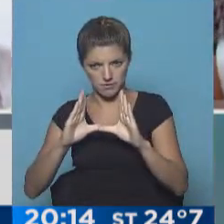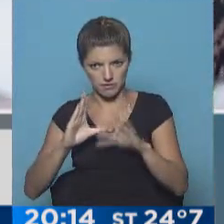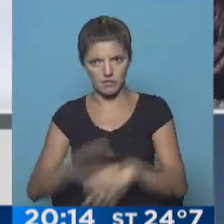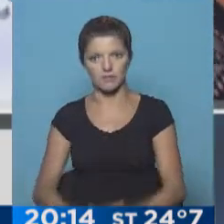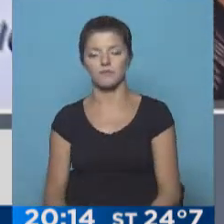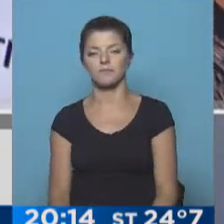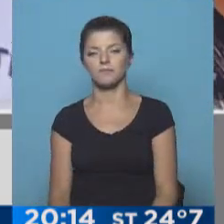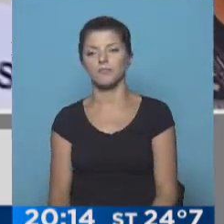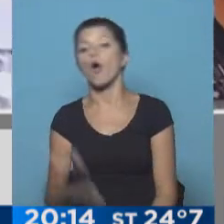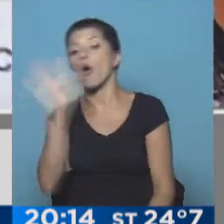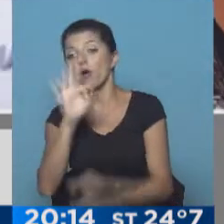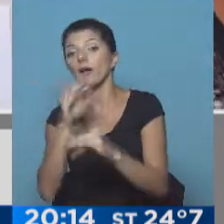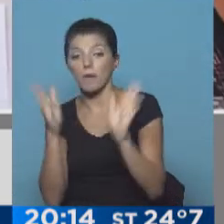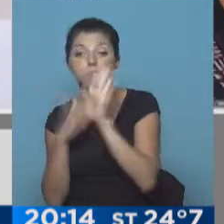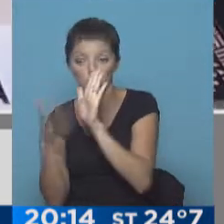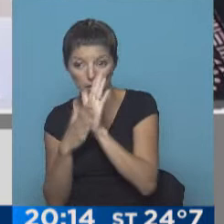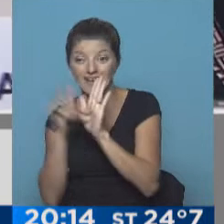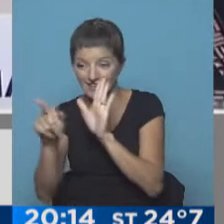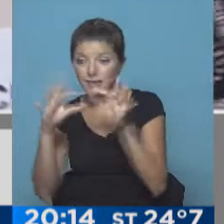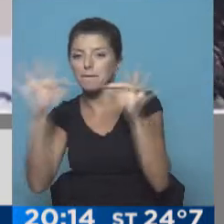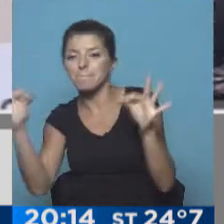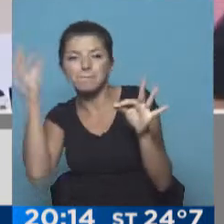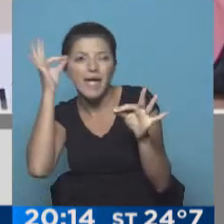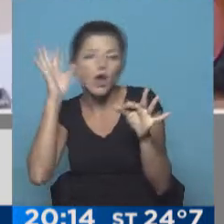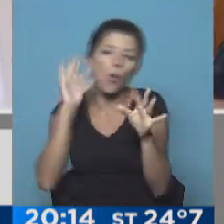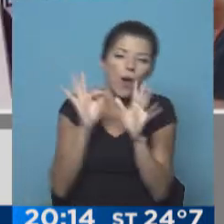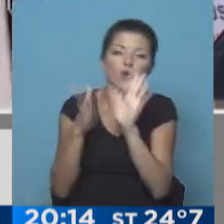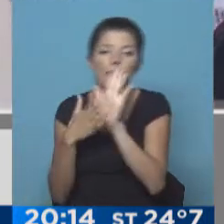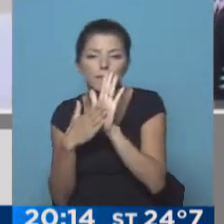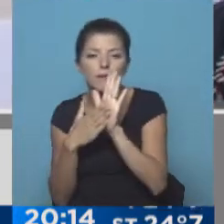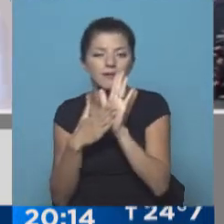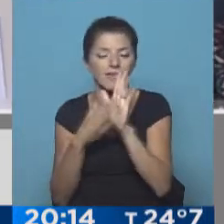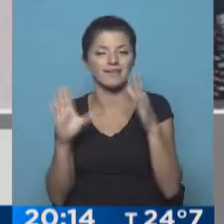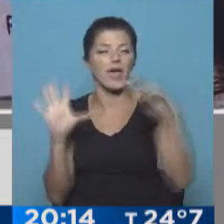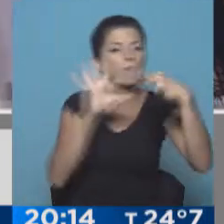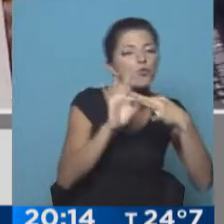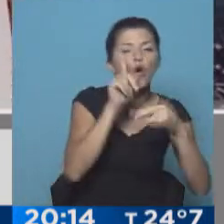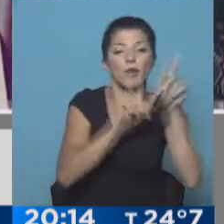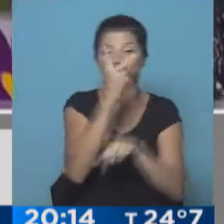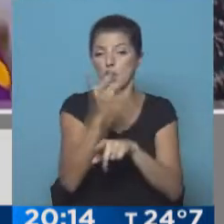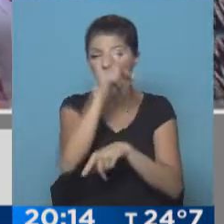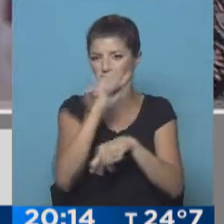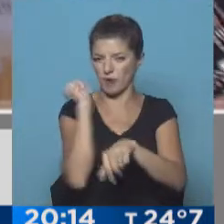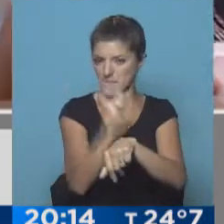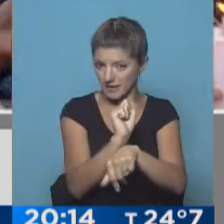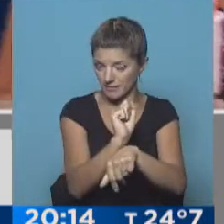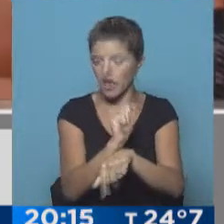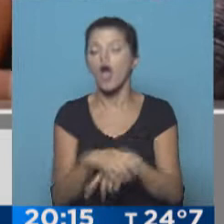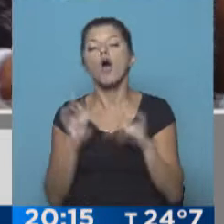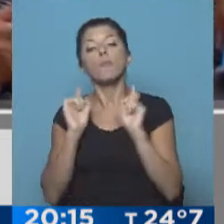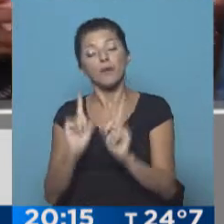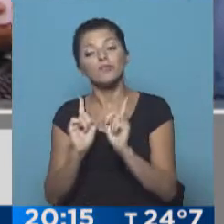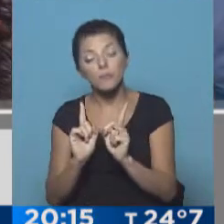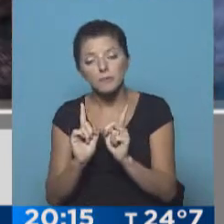de identificación de los acusados o de los causantes de esto. Por esa razón es que están a resguardo dentro de, digamos, el marco